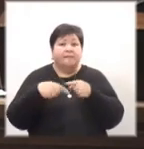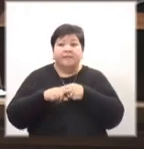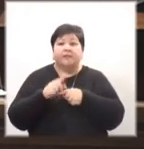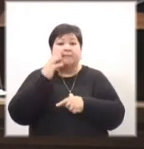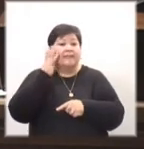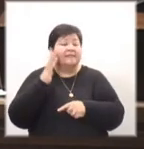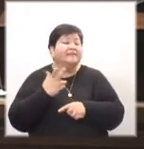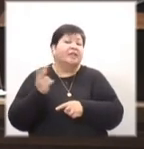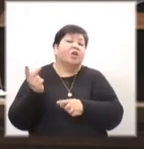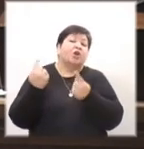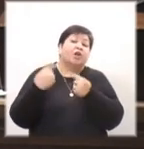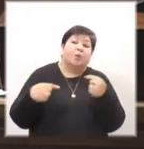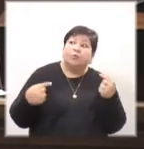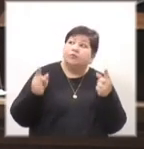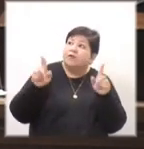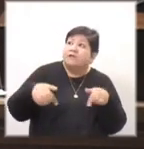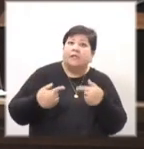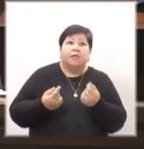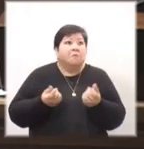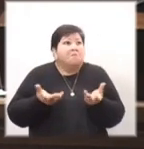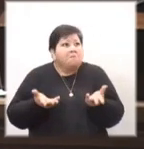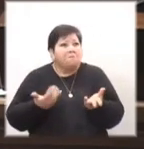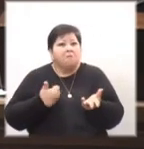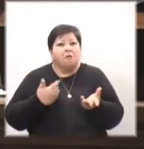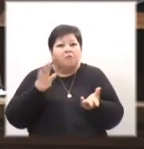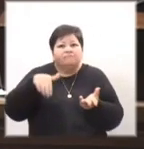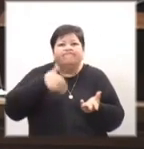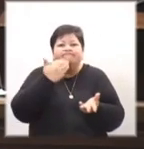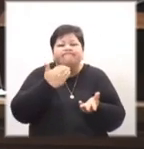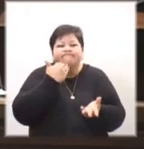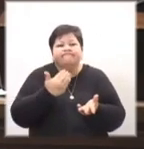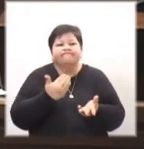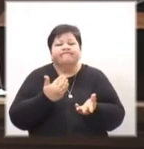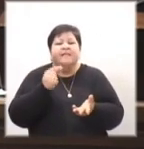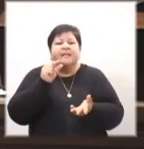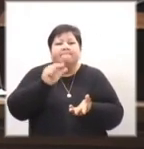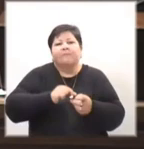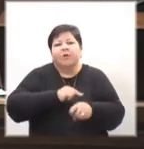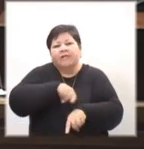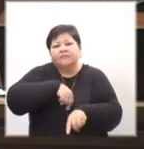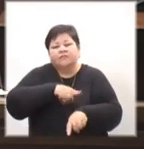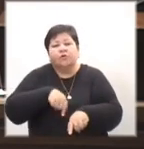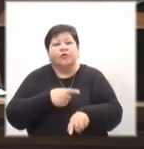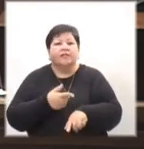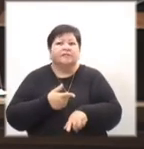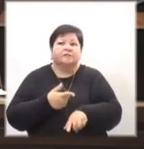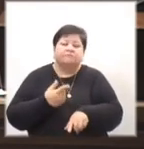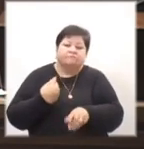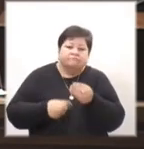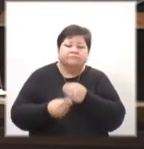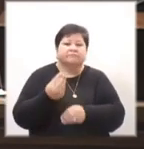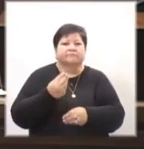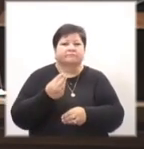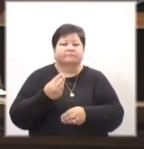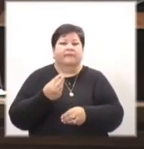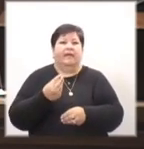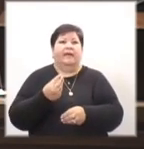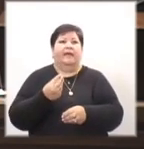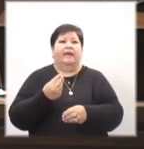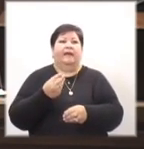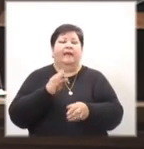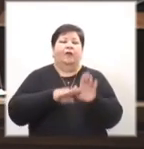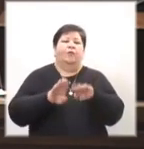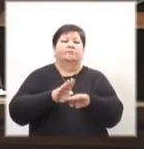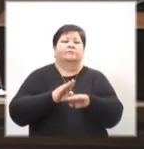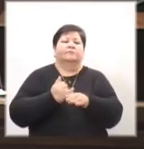recursos aparecieron de la nada, caídos del cielo, y en pocas horas aparecieron para subsanar un error que el Poder Ejecutivo